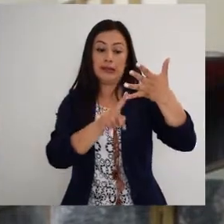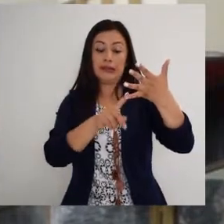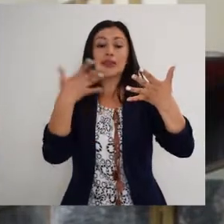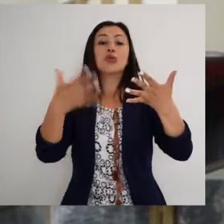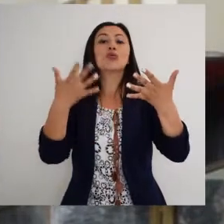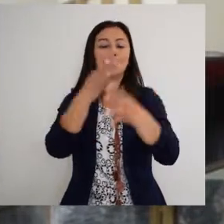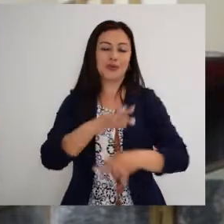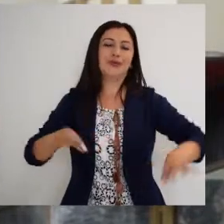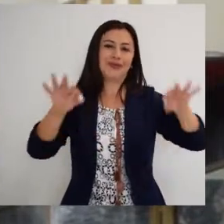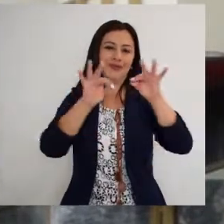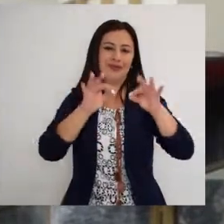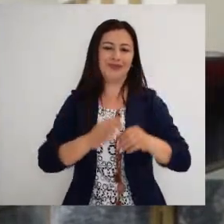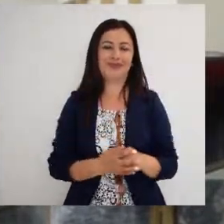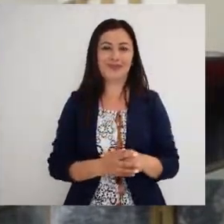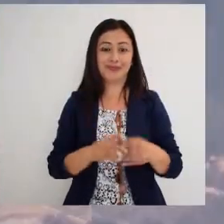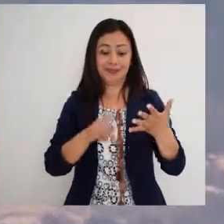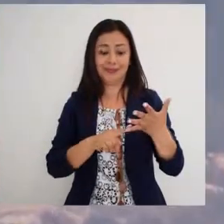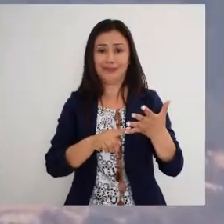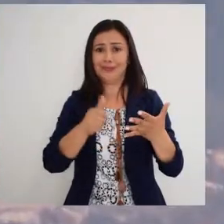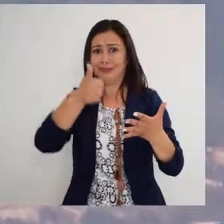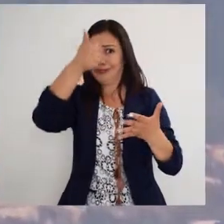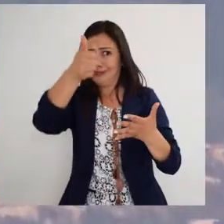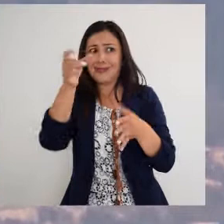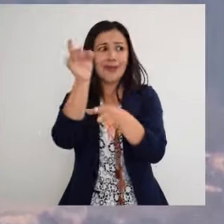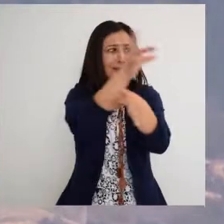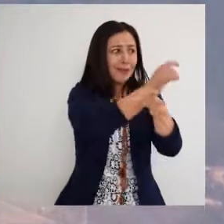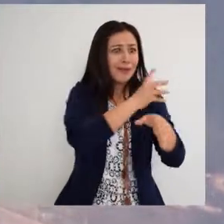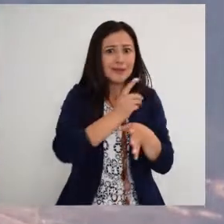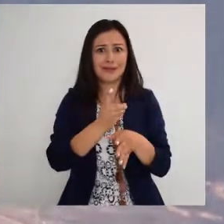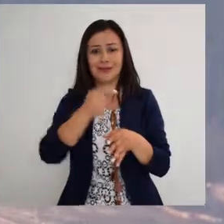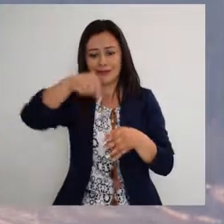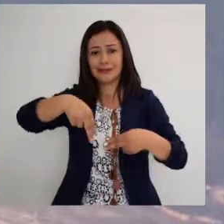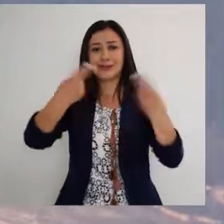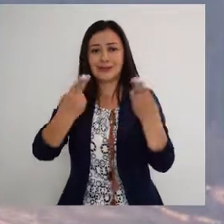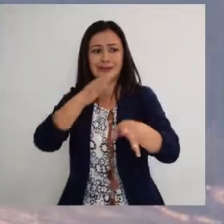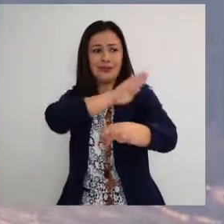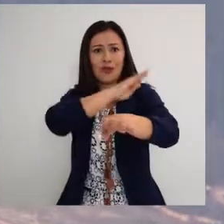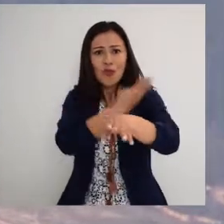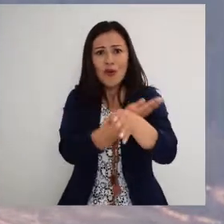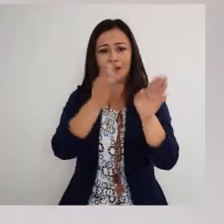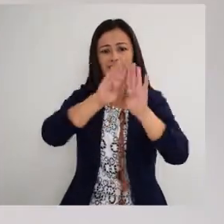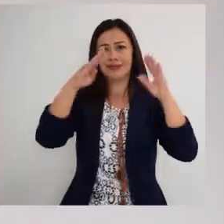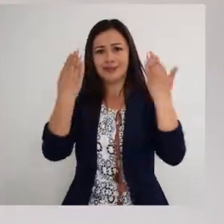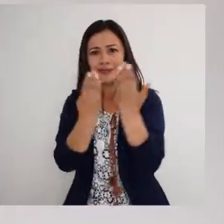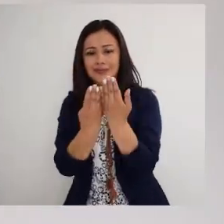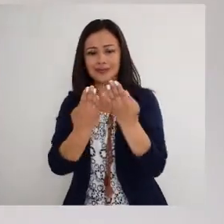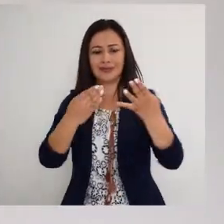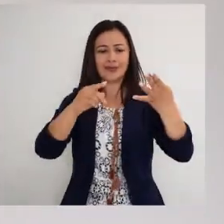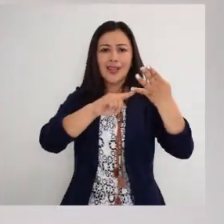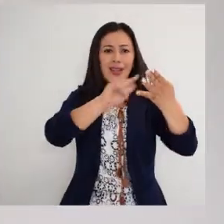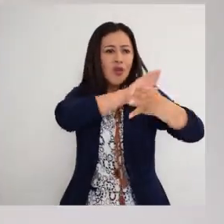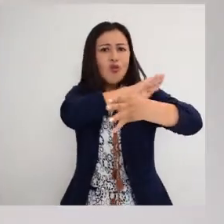está en un honroso quinto lugar. Somos muy fuertes en educación, somos muy fuertes en